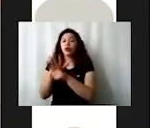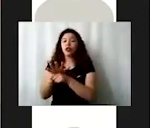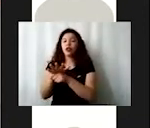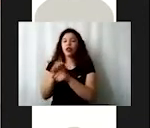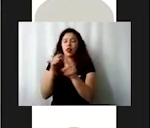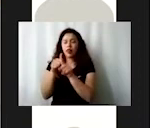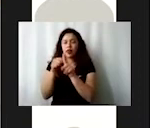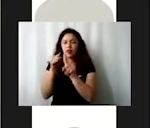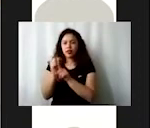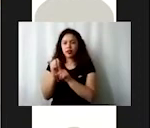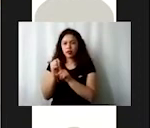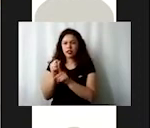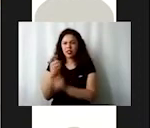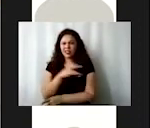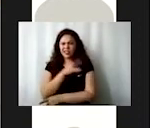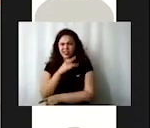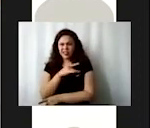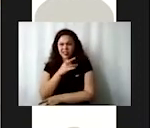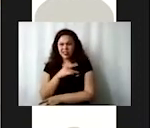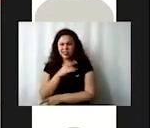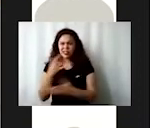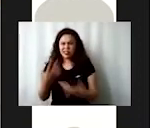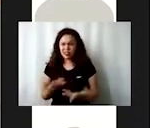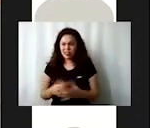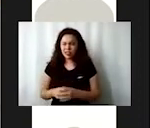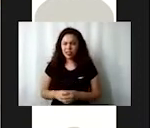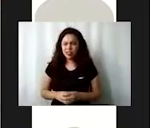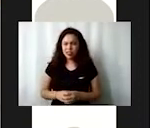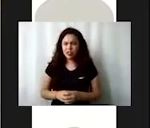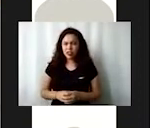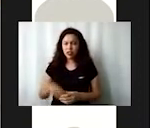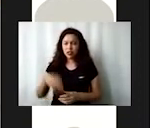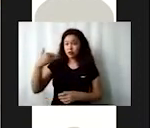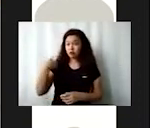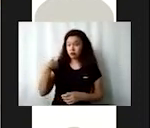no es que él se sienta como en parte. ¿Me hablaron?